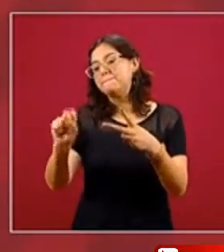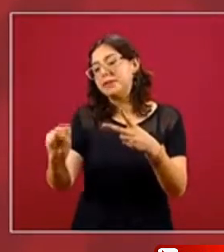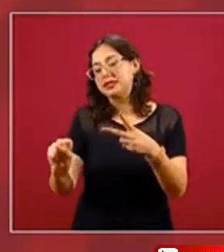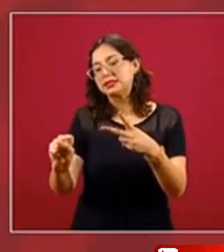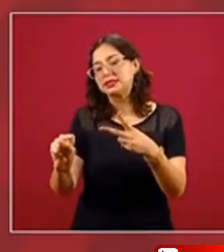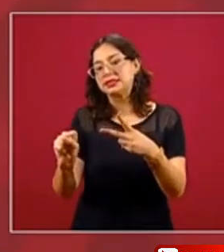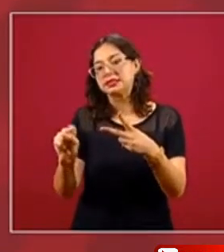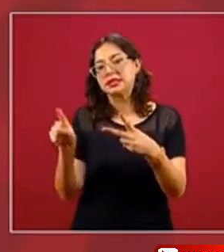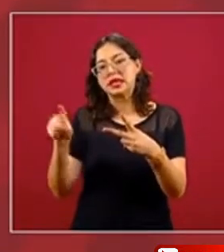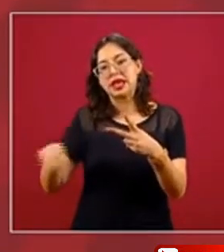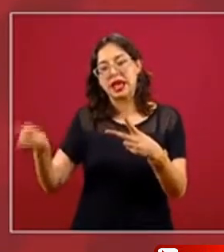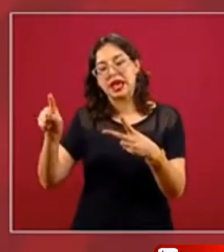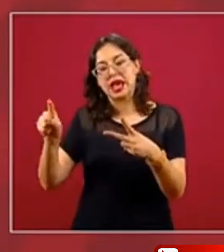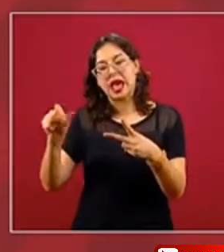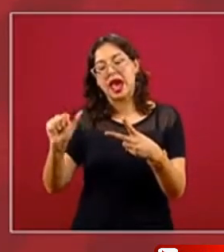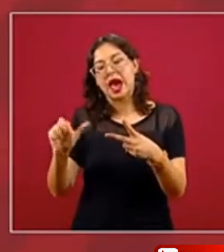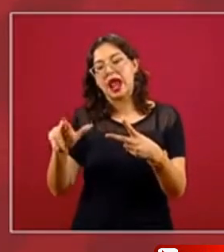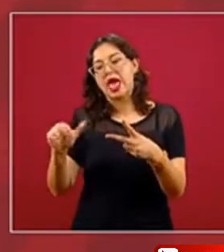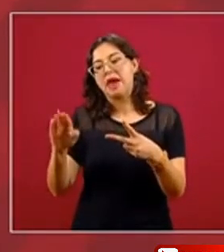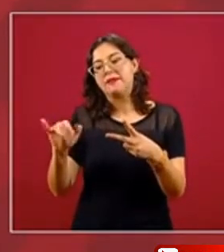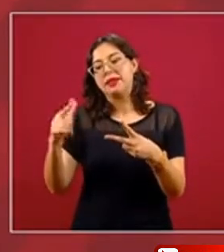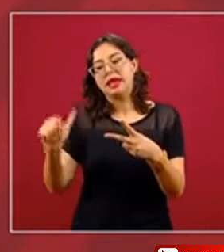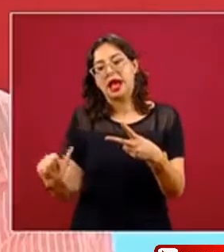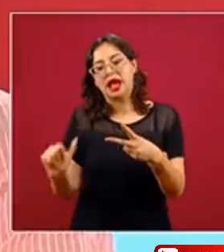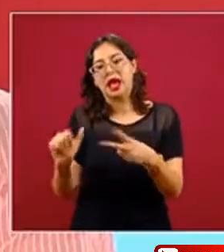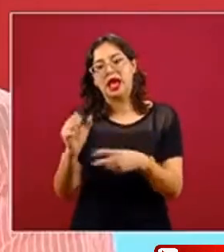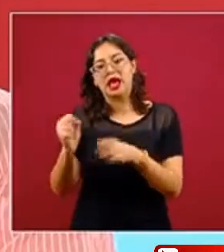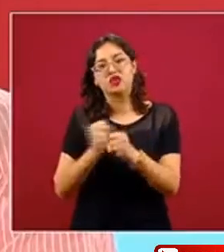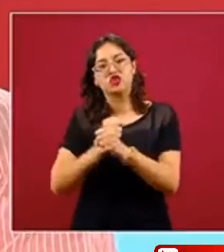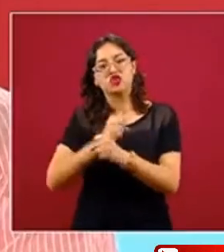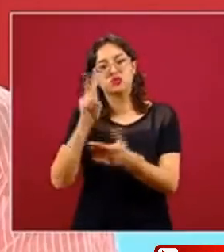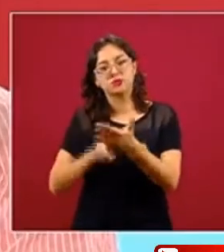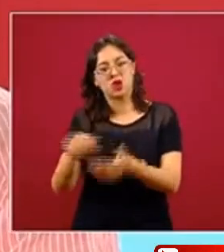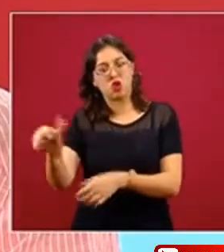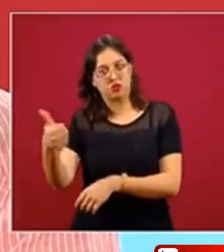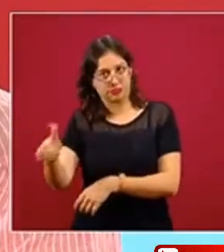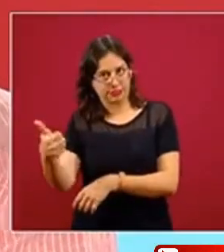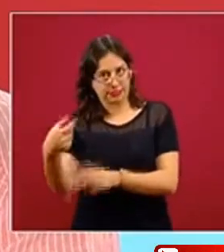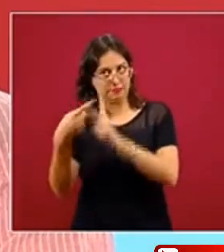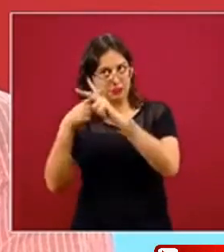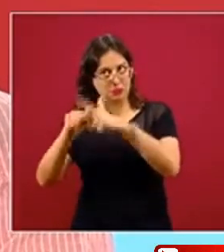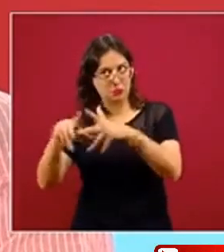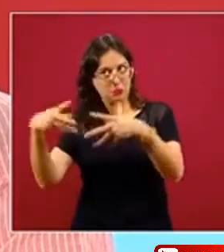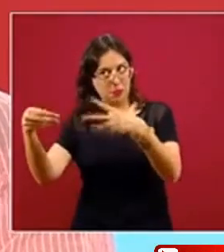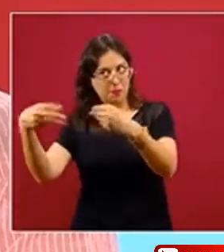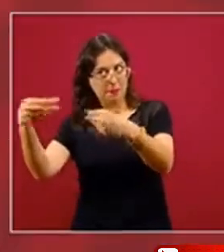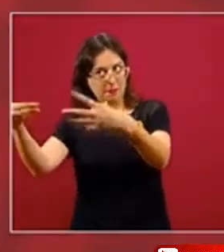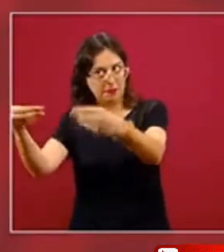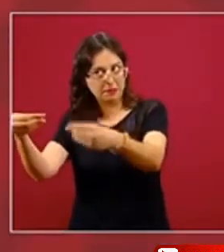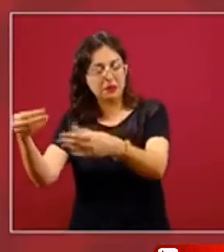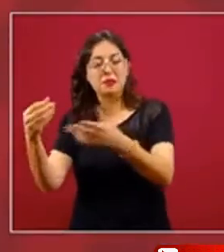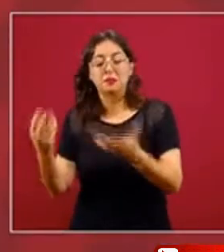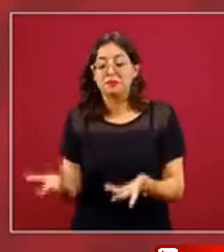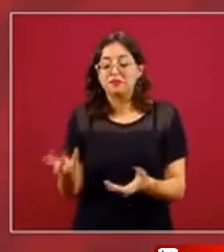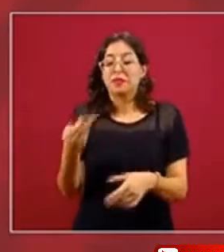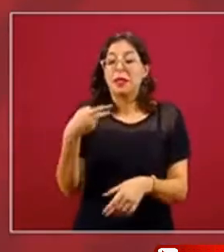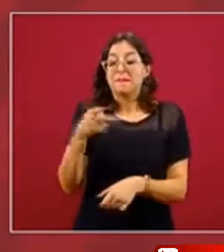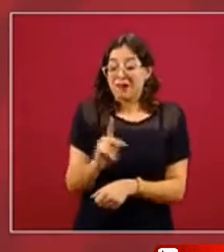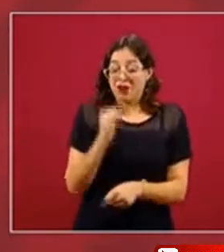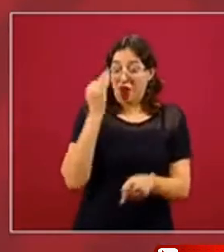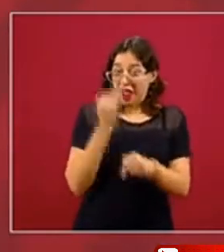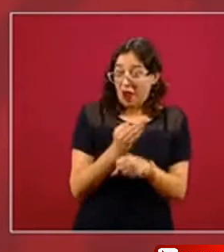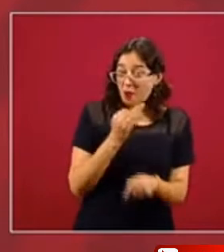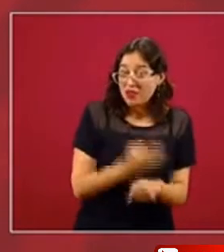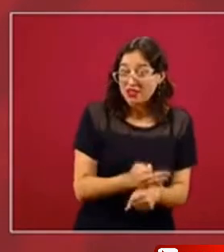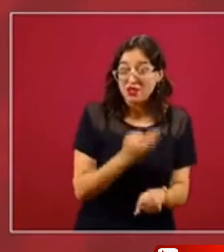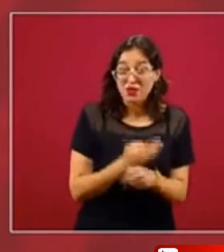en la península arábiga en 2011. No se sabe, por lo tanto, en este momento con